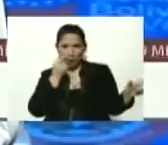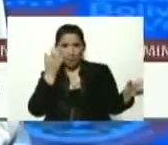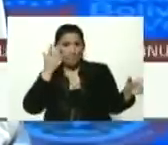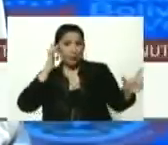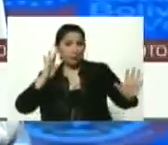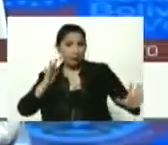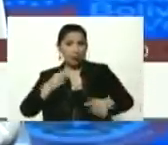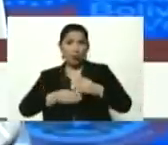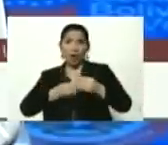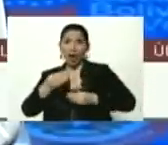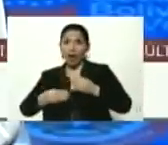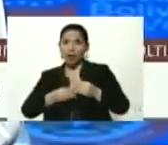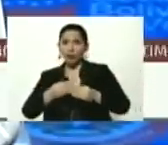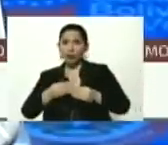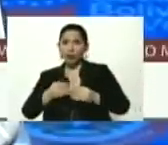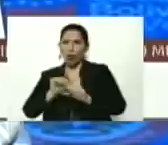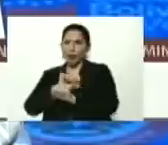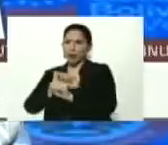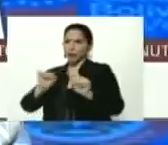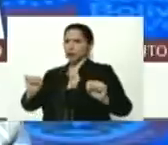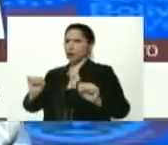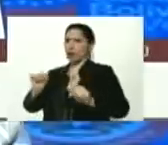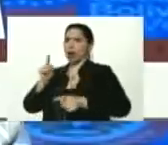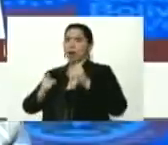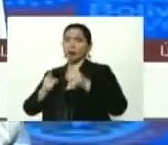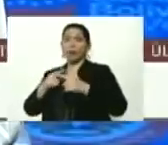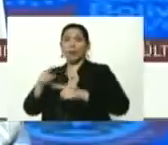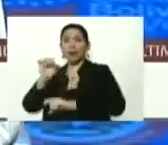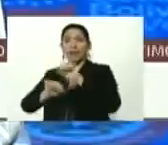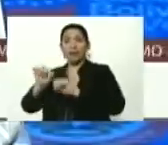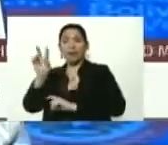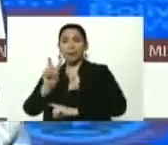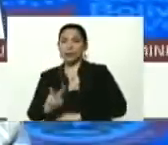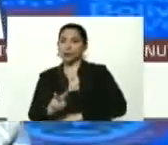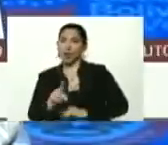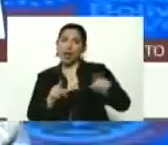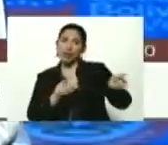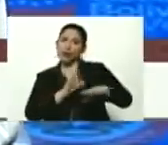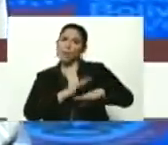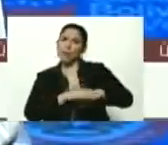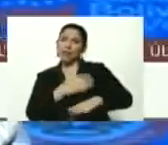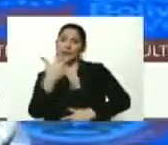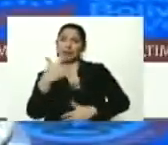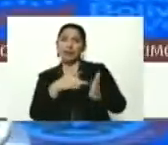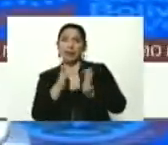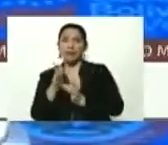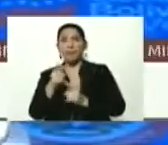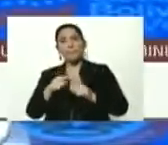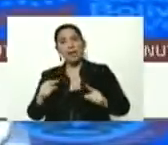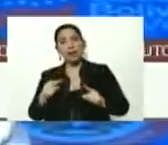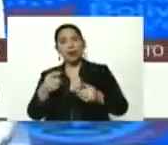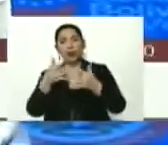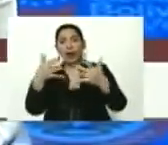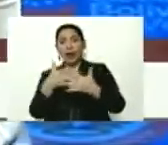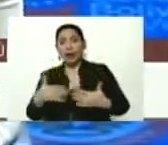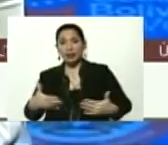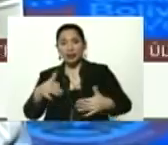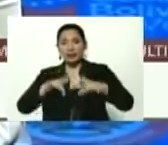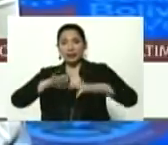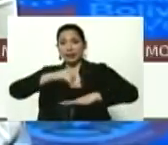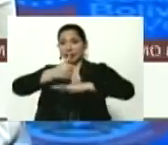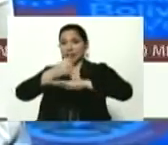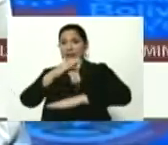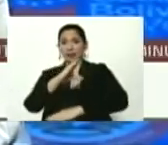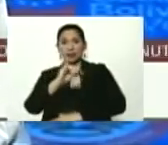pretendido, ha hecho gestión alguna para defender a Venezuela. Esto ocurre el 3 de abril, pero la carta de la Secretaria General